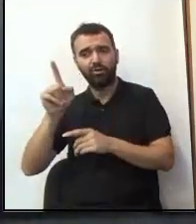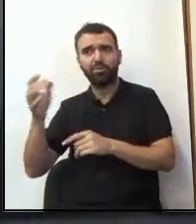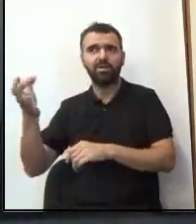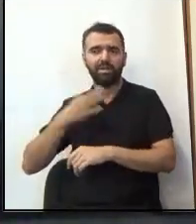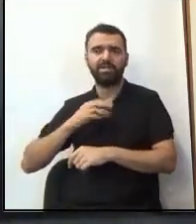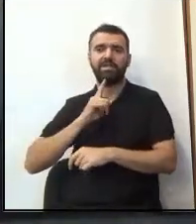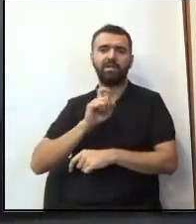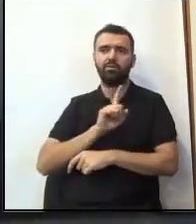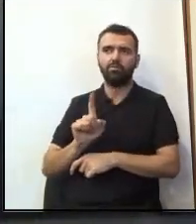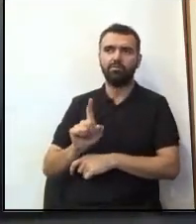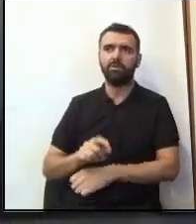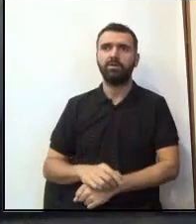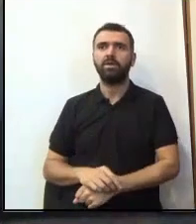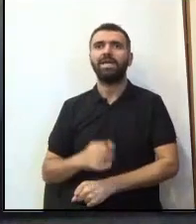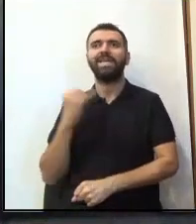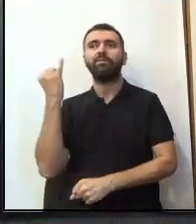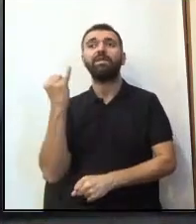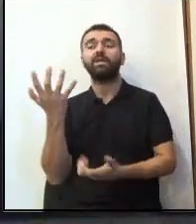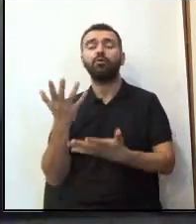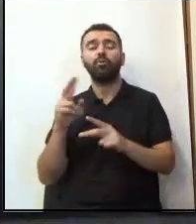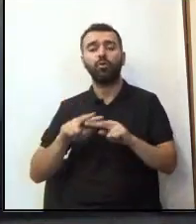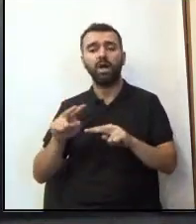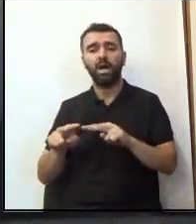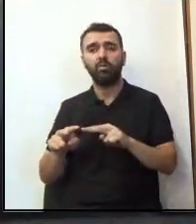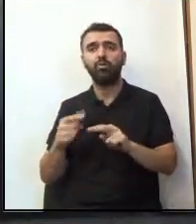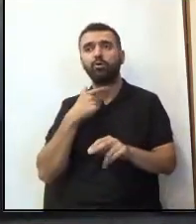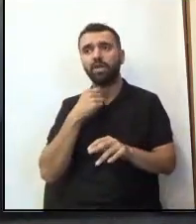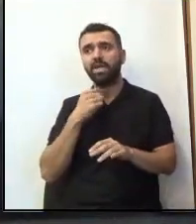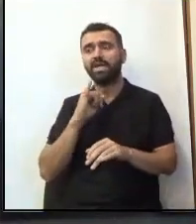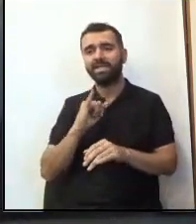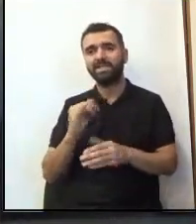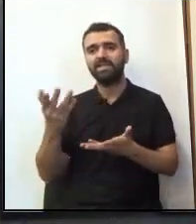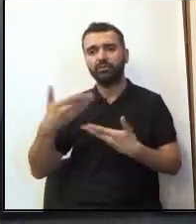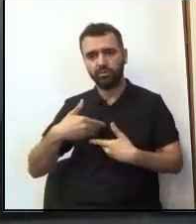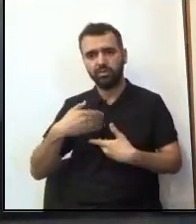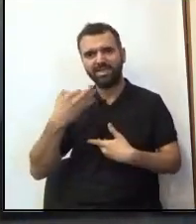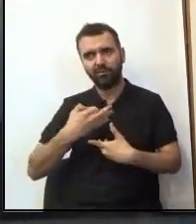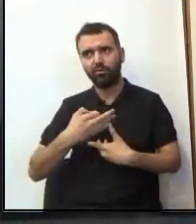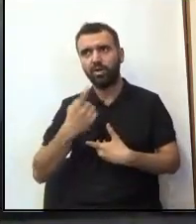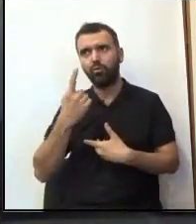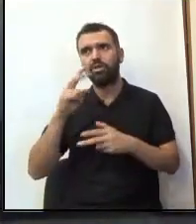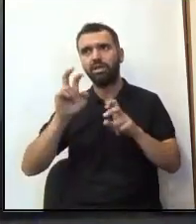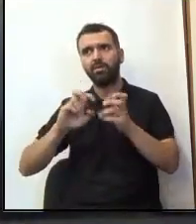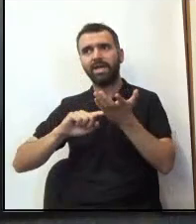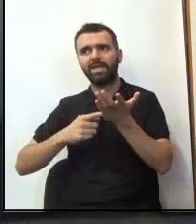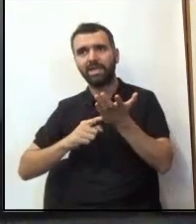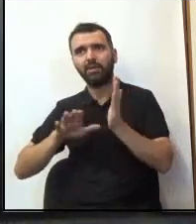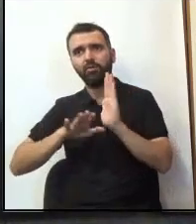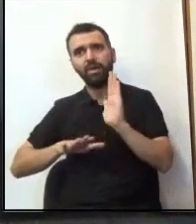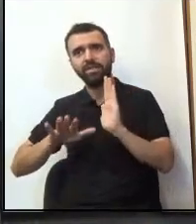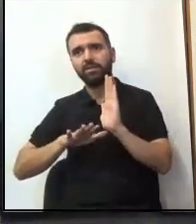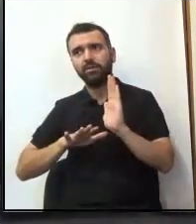independiente de cómo lo hagamos, me gustaría que sí se nos asegure un aspecto técnico que es muy